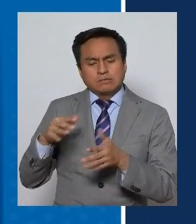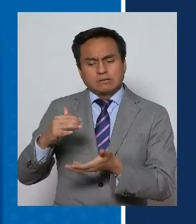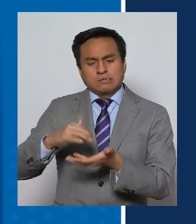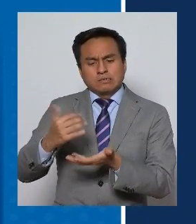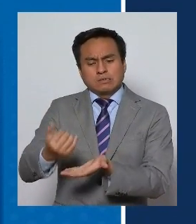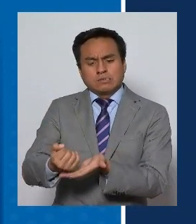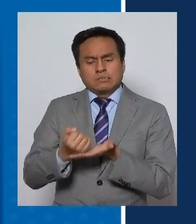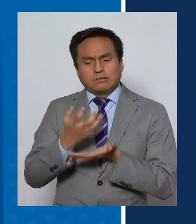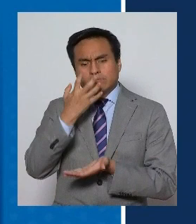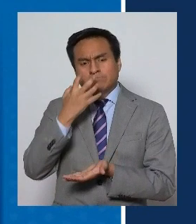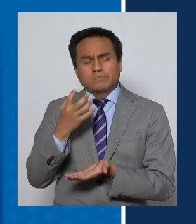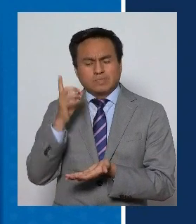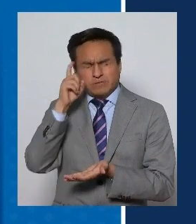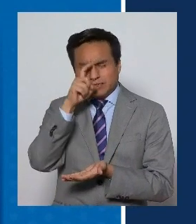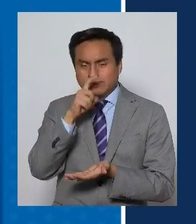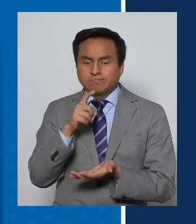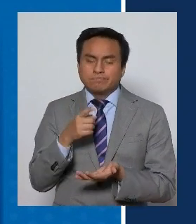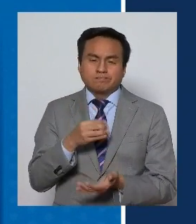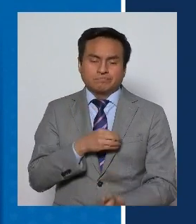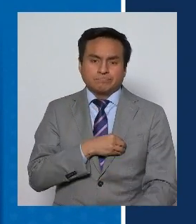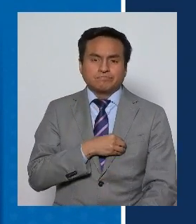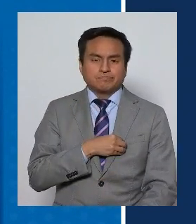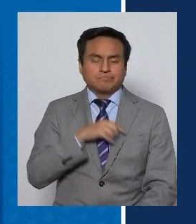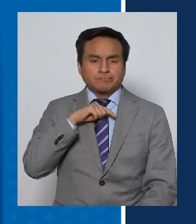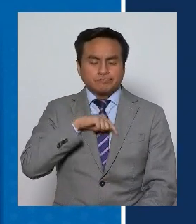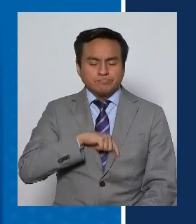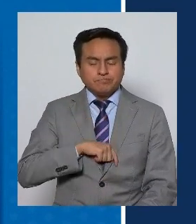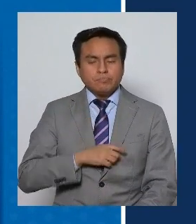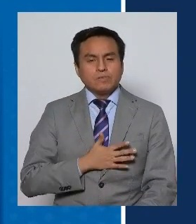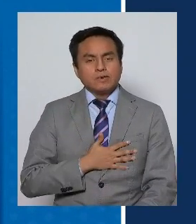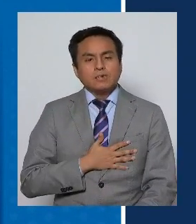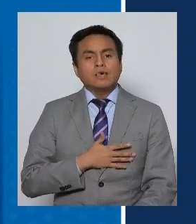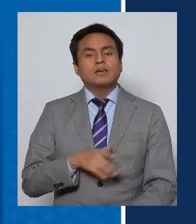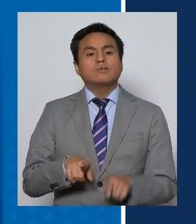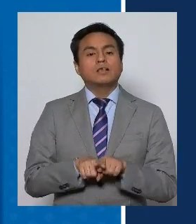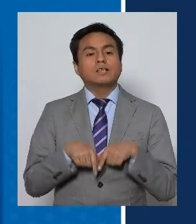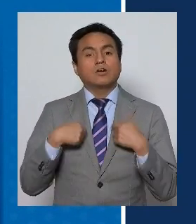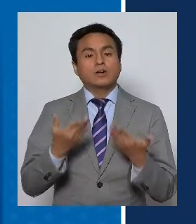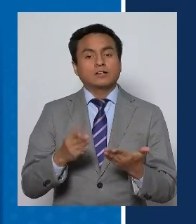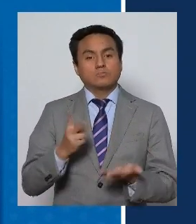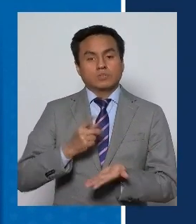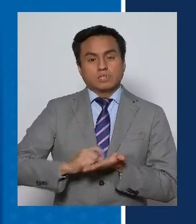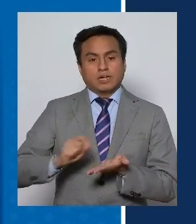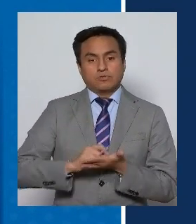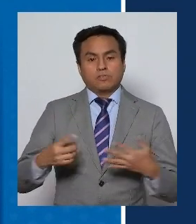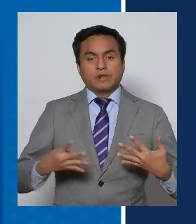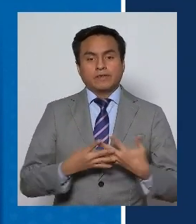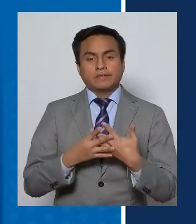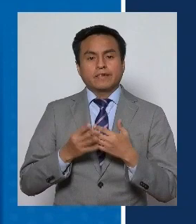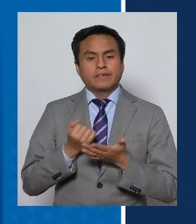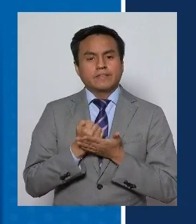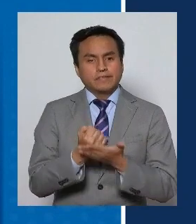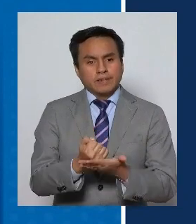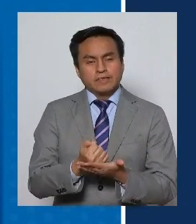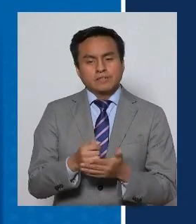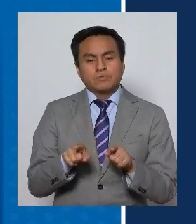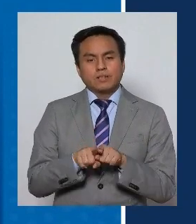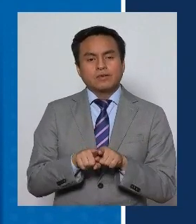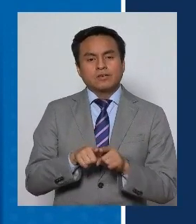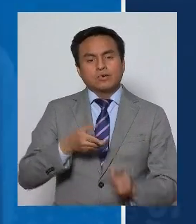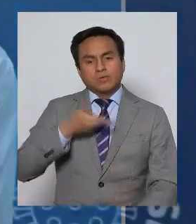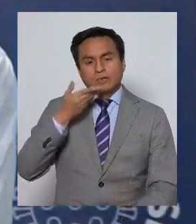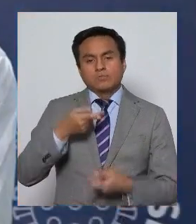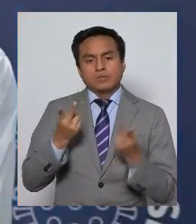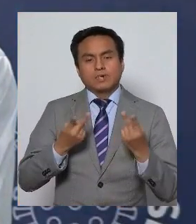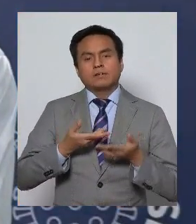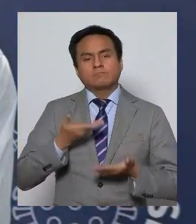que lamentamos profundamente. Voy a dejar con ustedes al subsecretario de redes asistenciales para que continúe con la cuenta